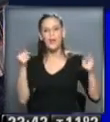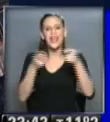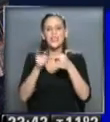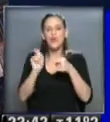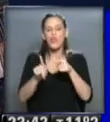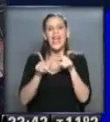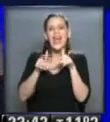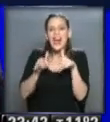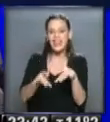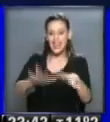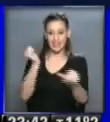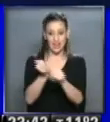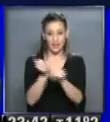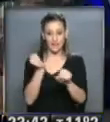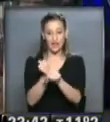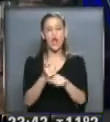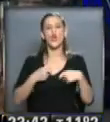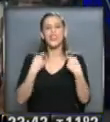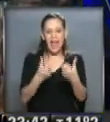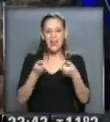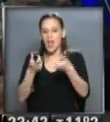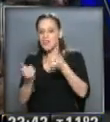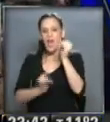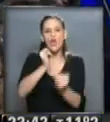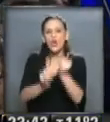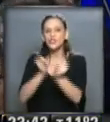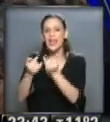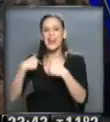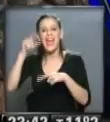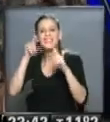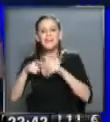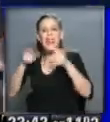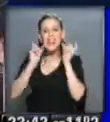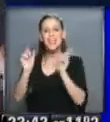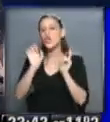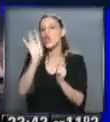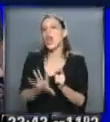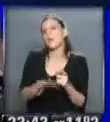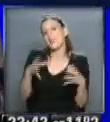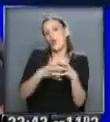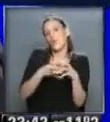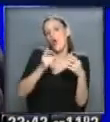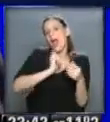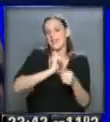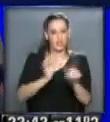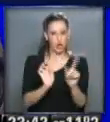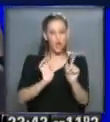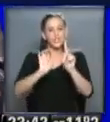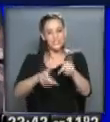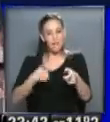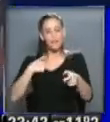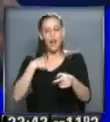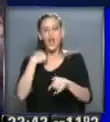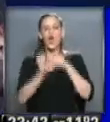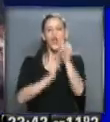es distribuir sus conocimientos sus experiencias ya no sólo a las bandas sino a ellos más chicos o sea se generado como un paso